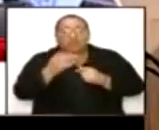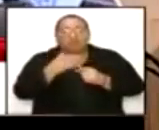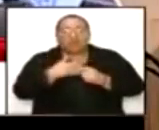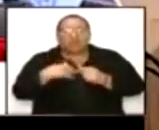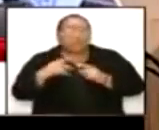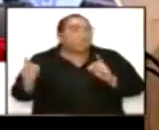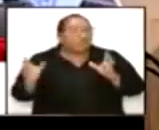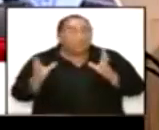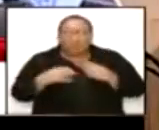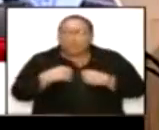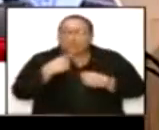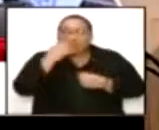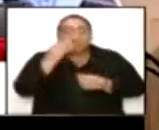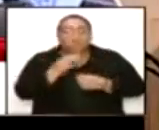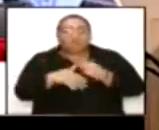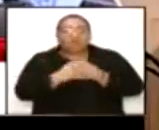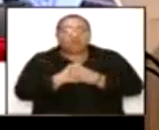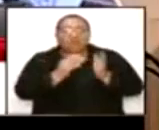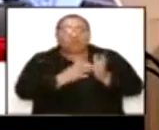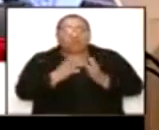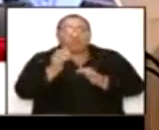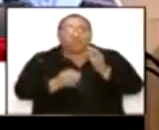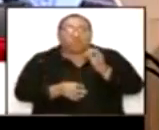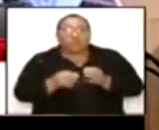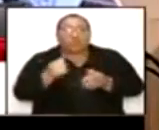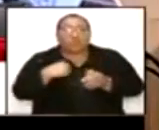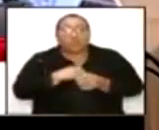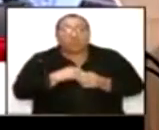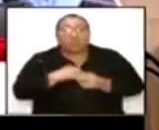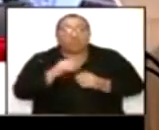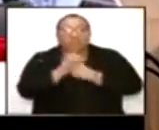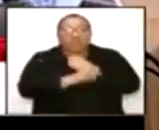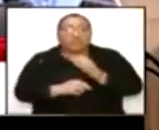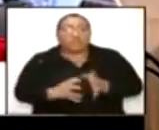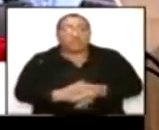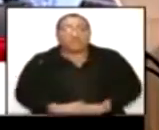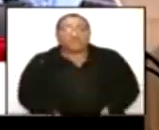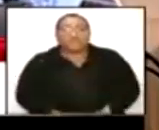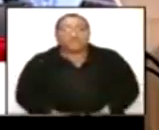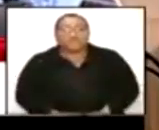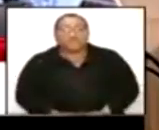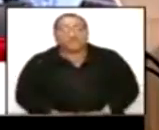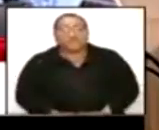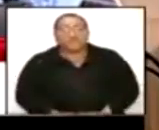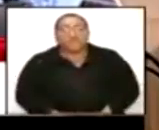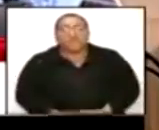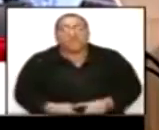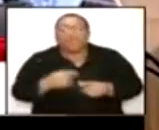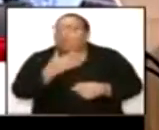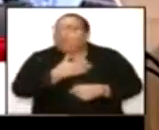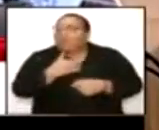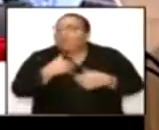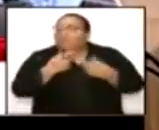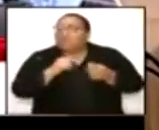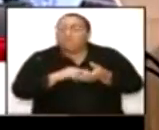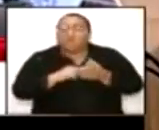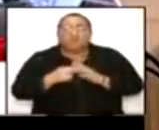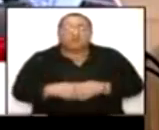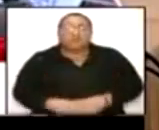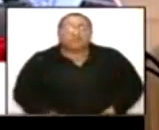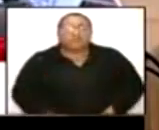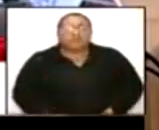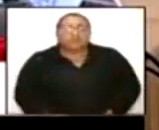se acoge ni siquiera a la realidad ni al ordenamiento jurídico de nuestro país. Y entonces, presidente, aquí de lo que se trata es